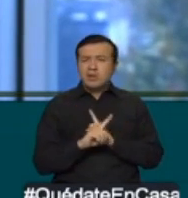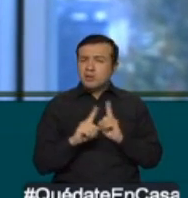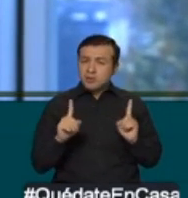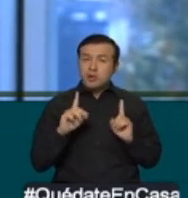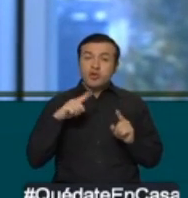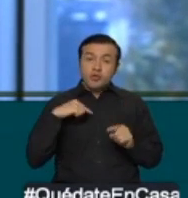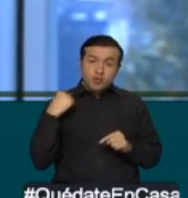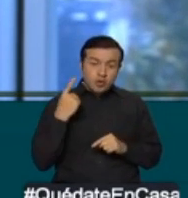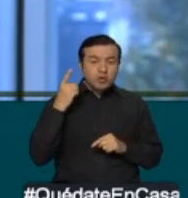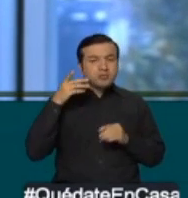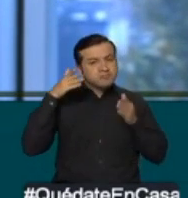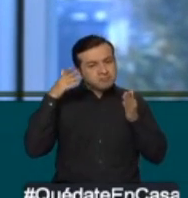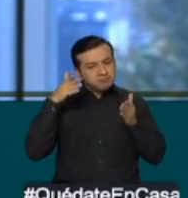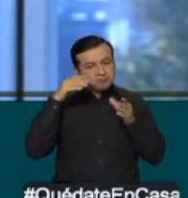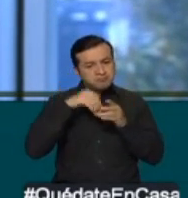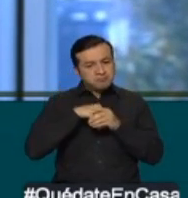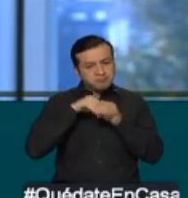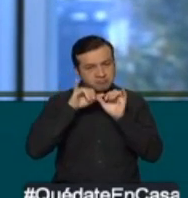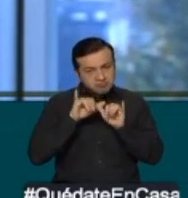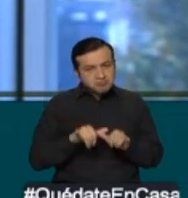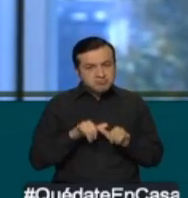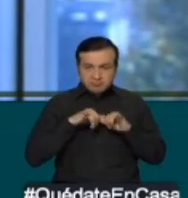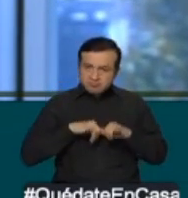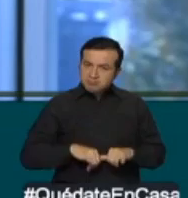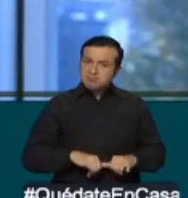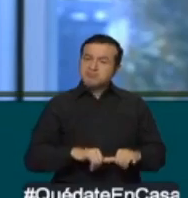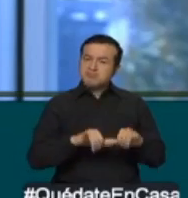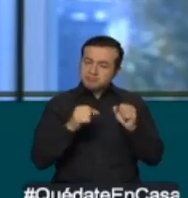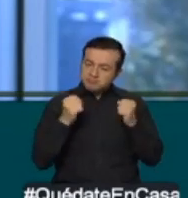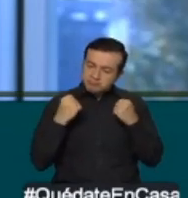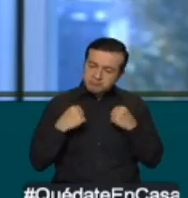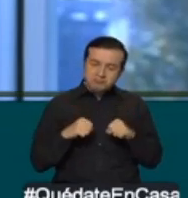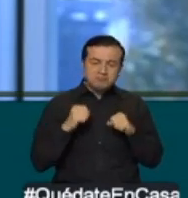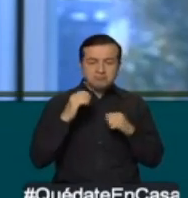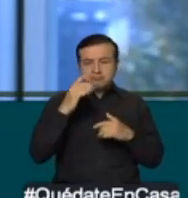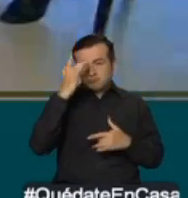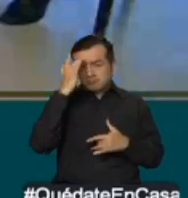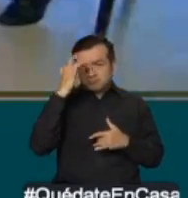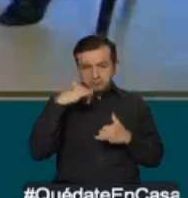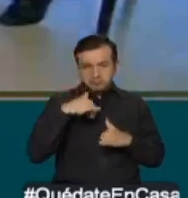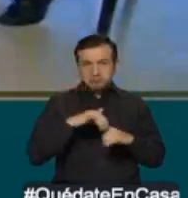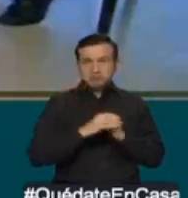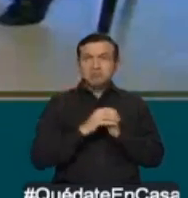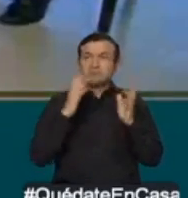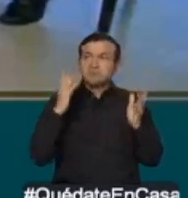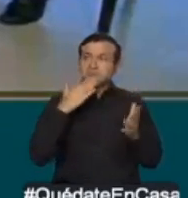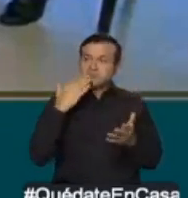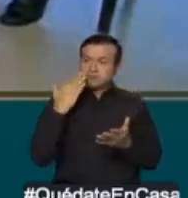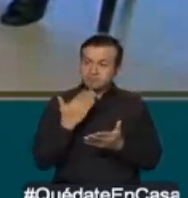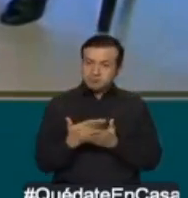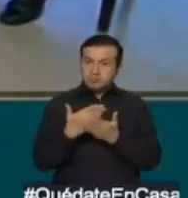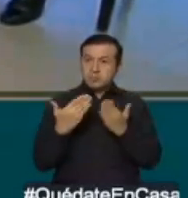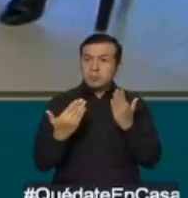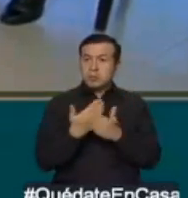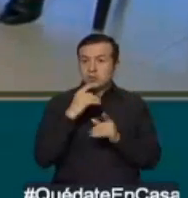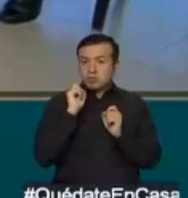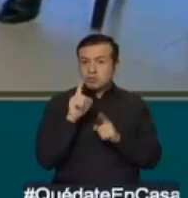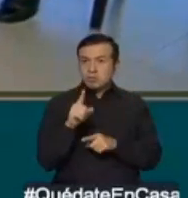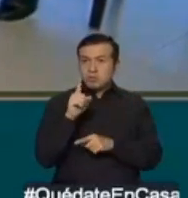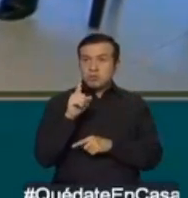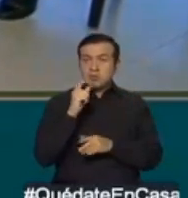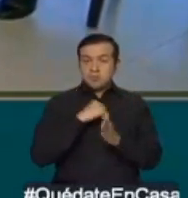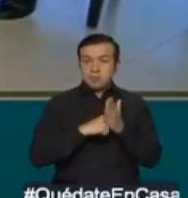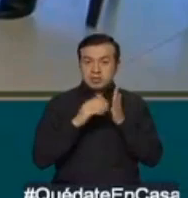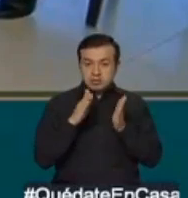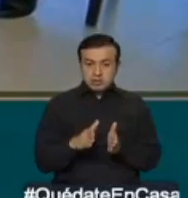tenemos que estar concentrados en poder combatir juntos el kobe 19 muchas gracias ministra nueva inquietud para el ministro de